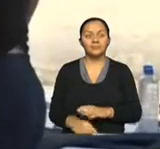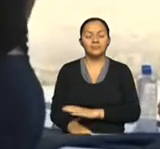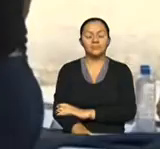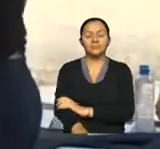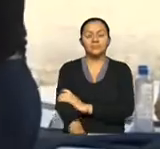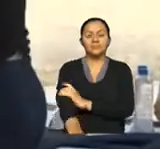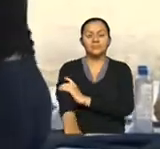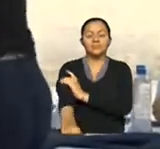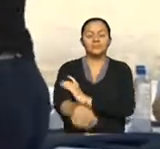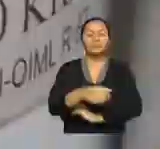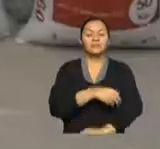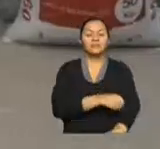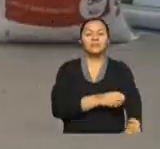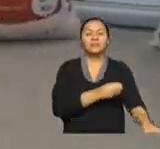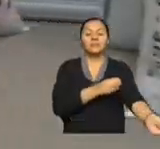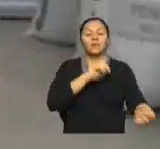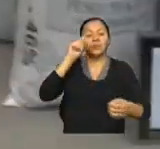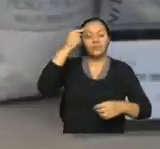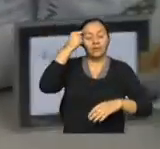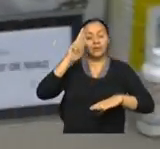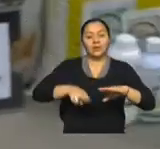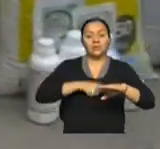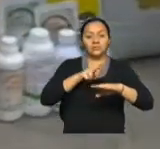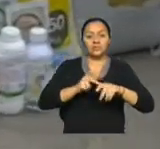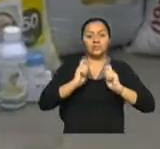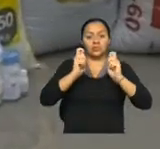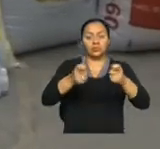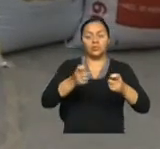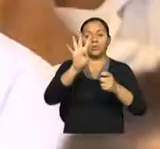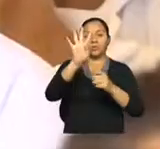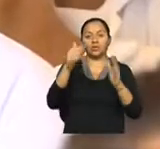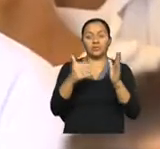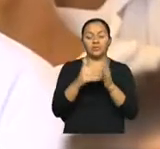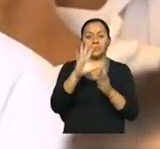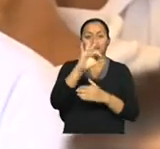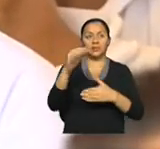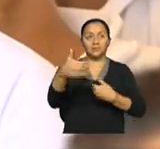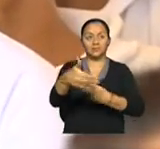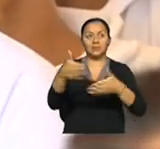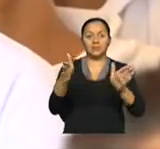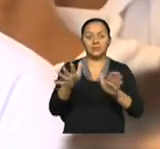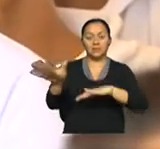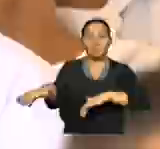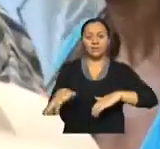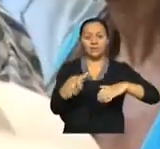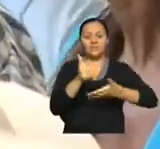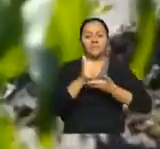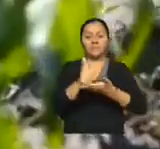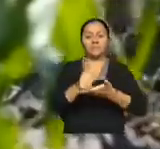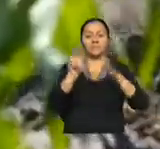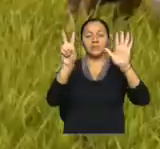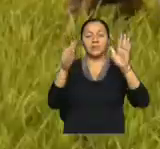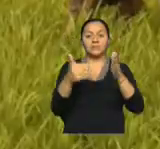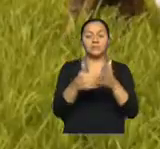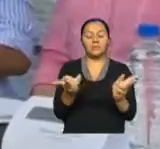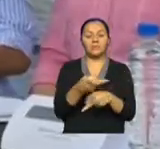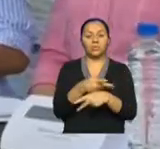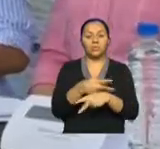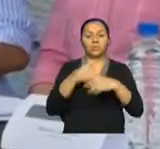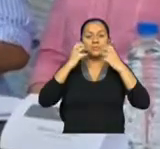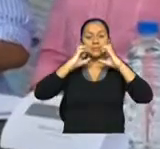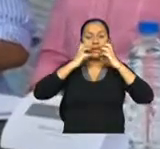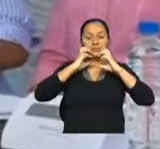El Gobierno Nacional entregó 4.081 kits agrícolas que benefician a más de 7.000 productores de maíz y